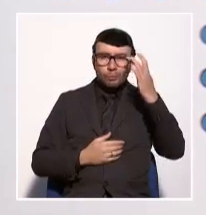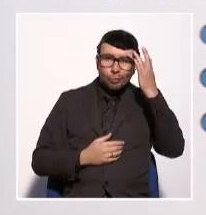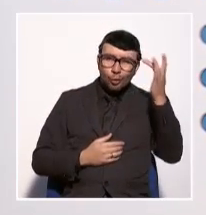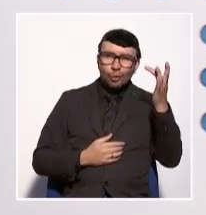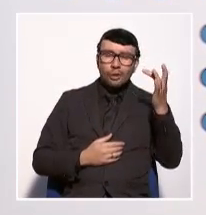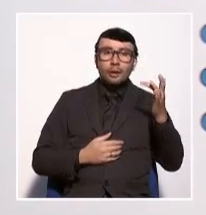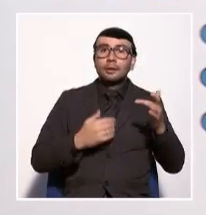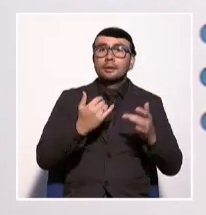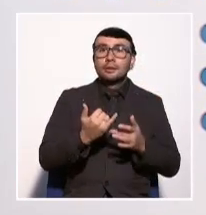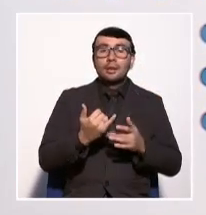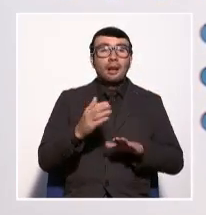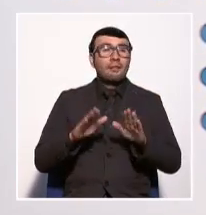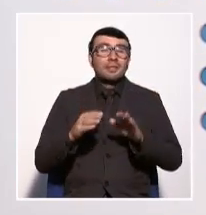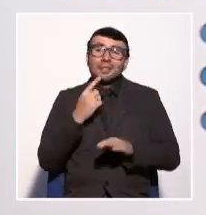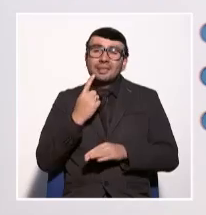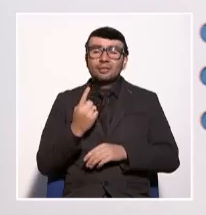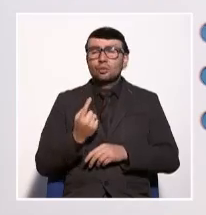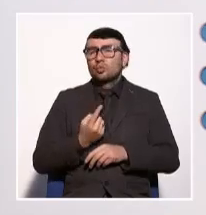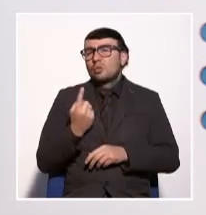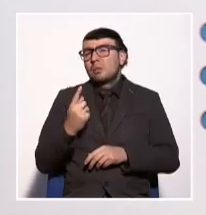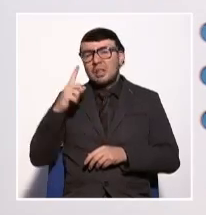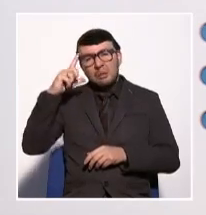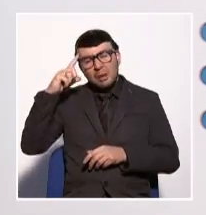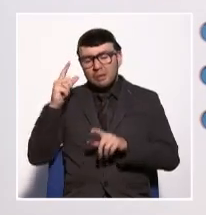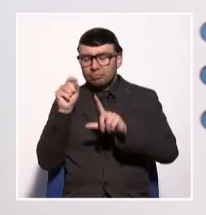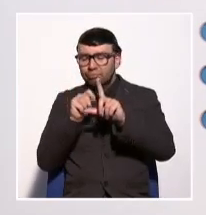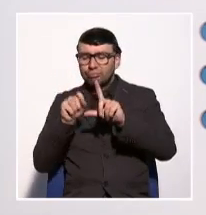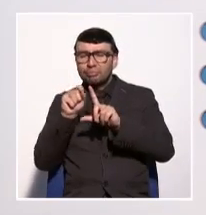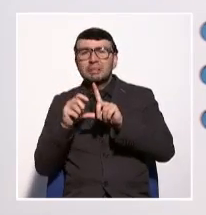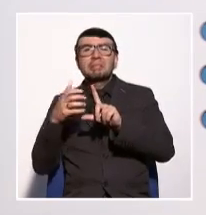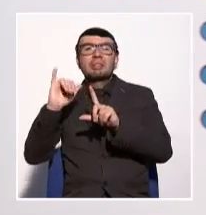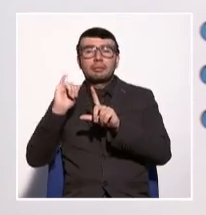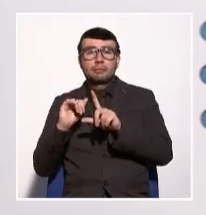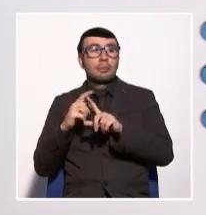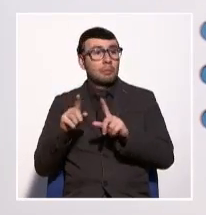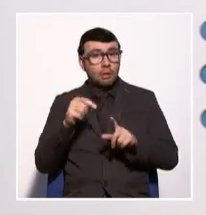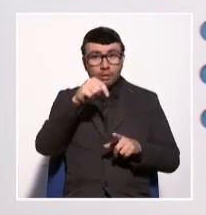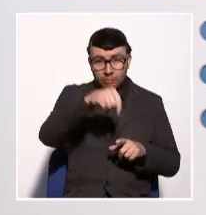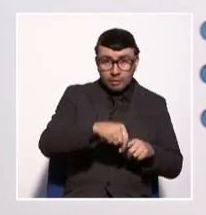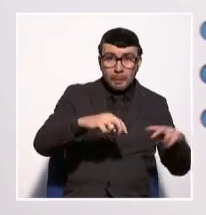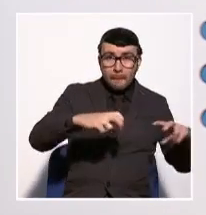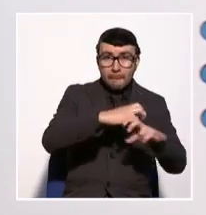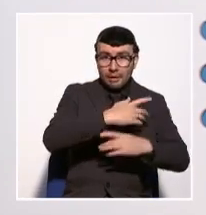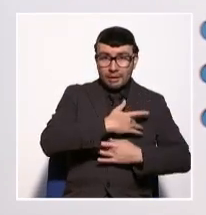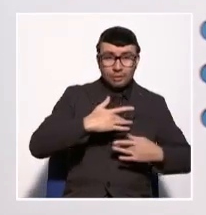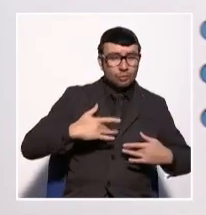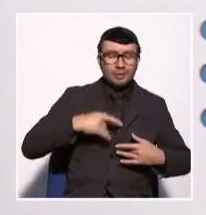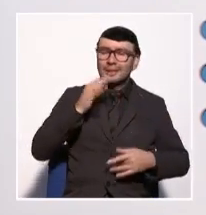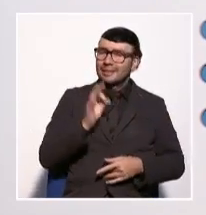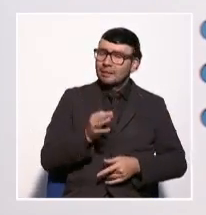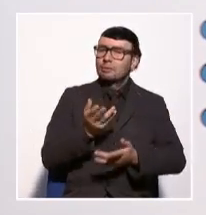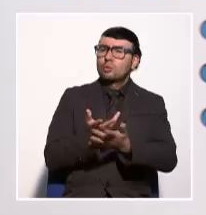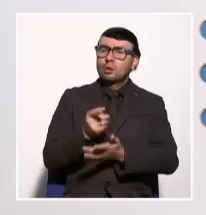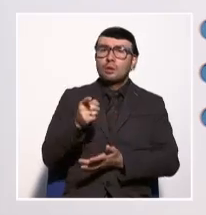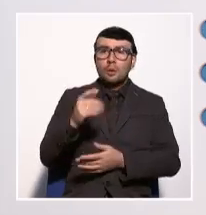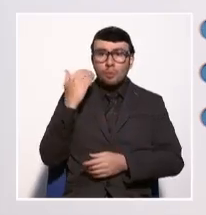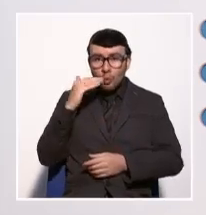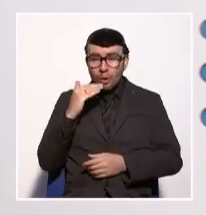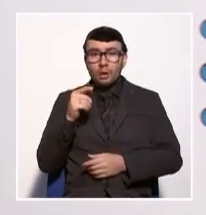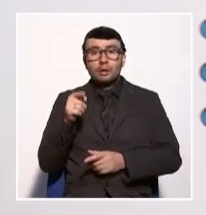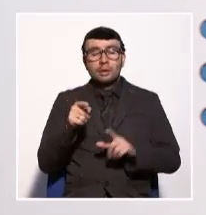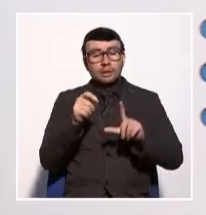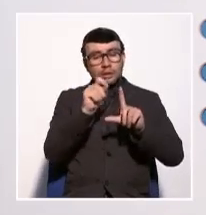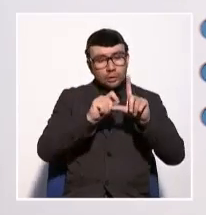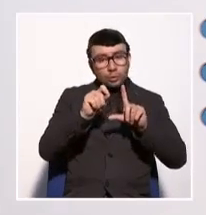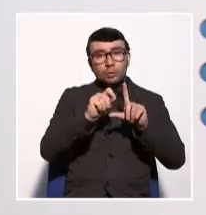ese esquema de la citología y en todos nuestros parques de salud siempre de rutina recomendamos a las mujeres citología colposcopia